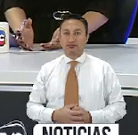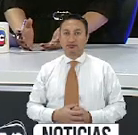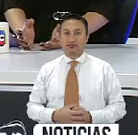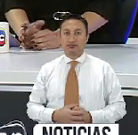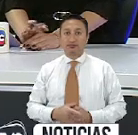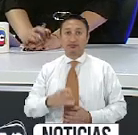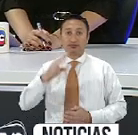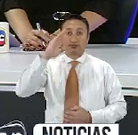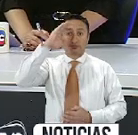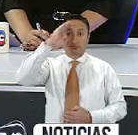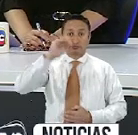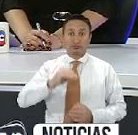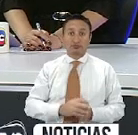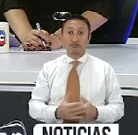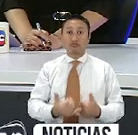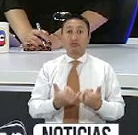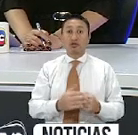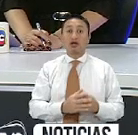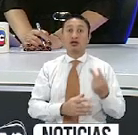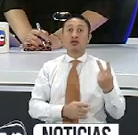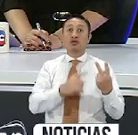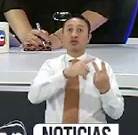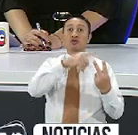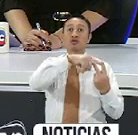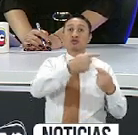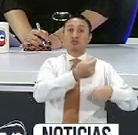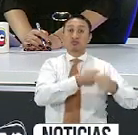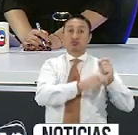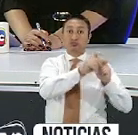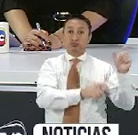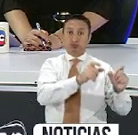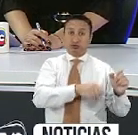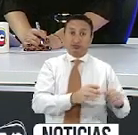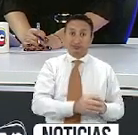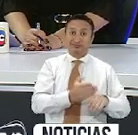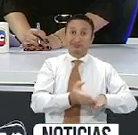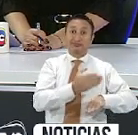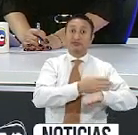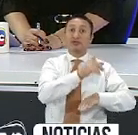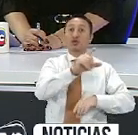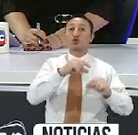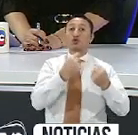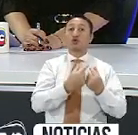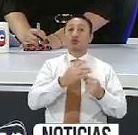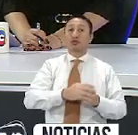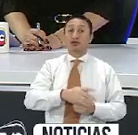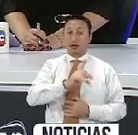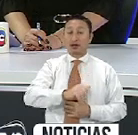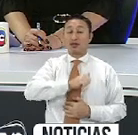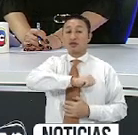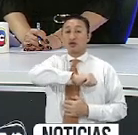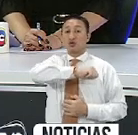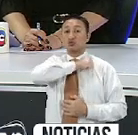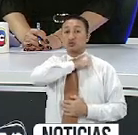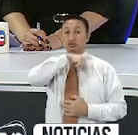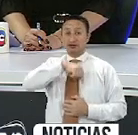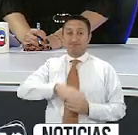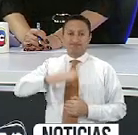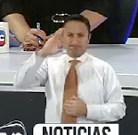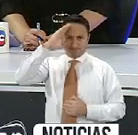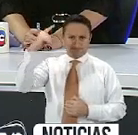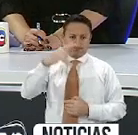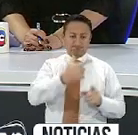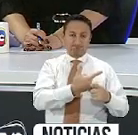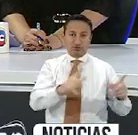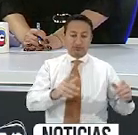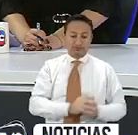La Policía Nacional logró liberar a dos comerciantes quienes permanecían secuestrados por grupos de extorsionadores. Exigían